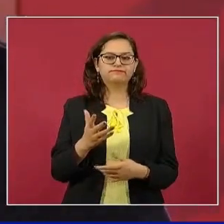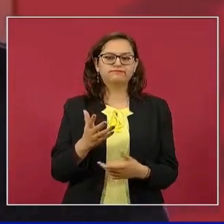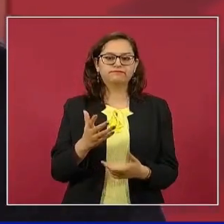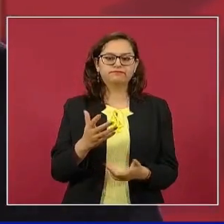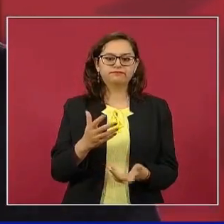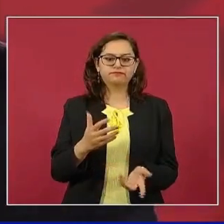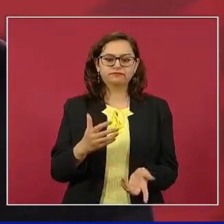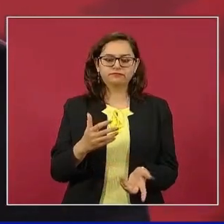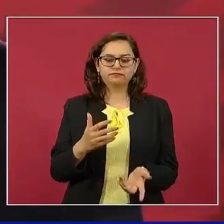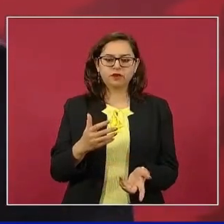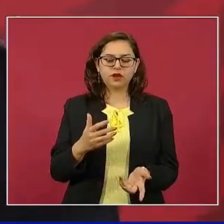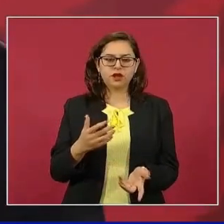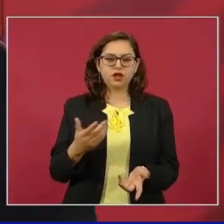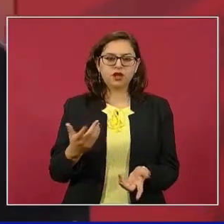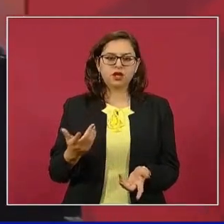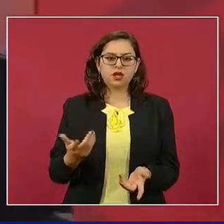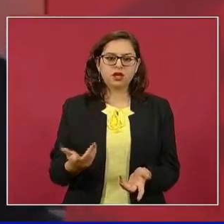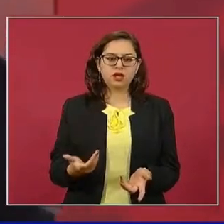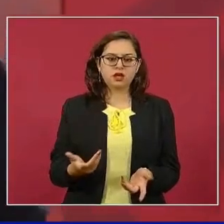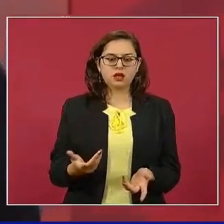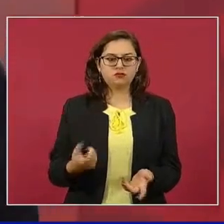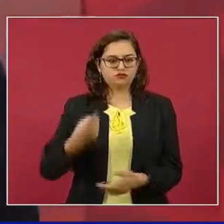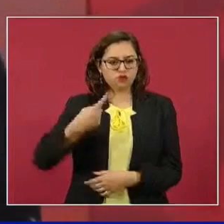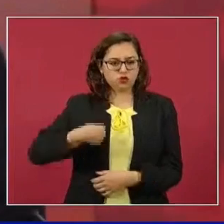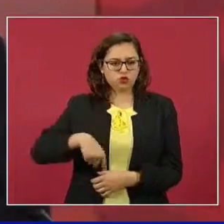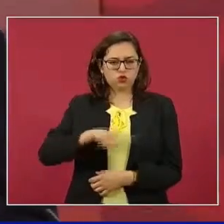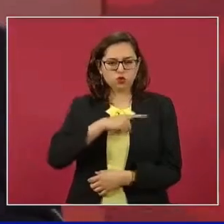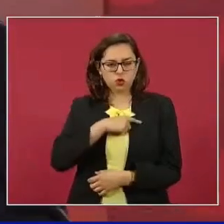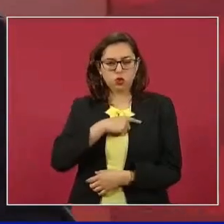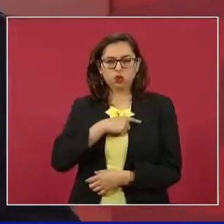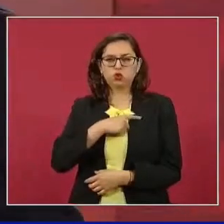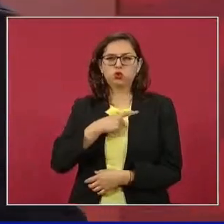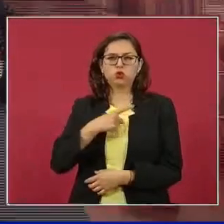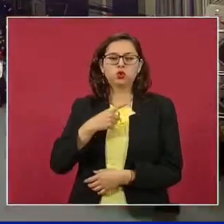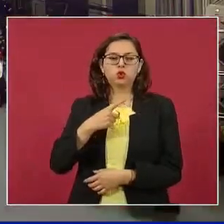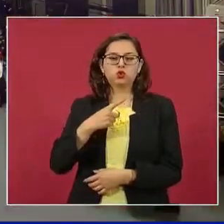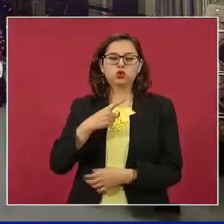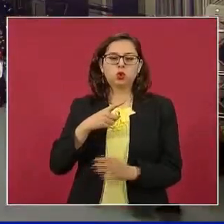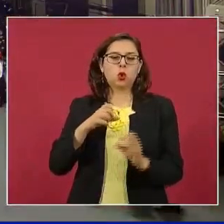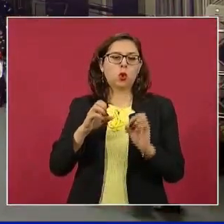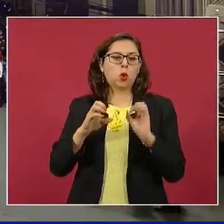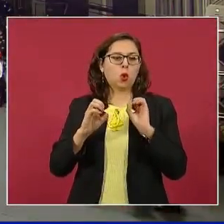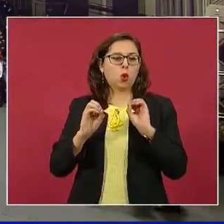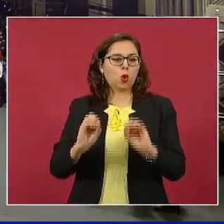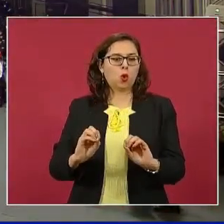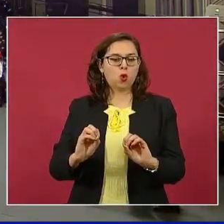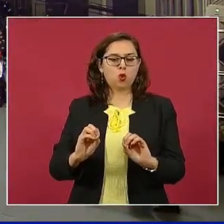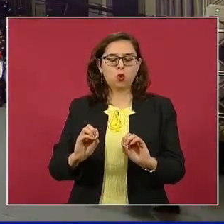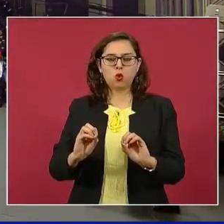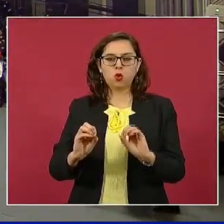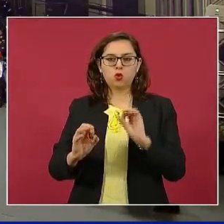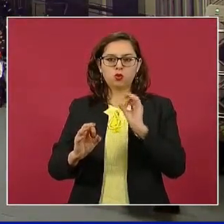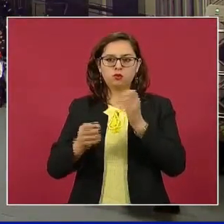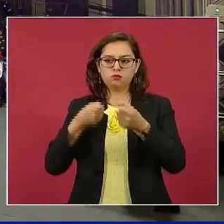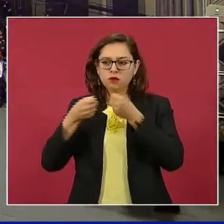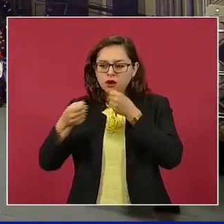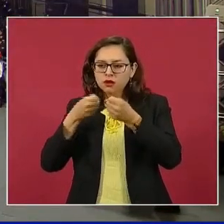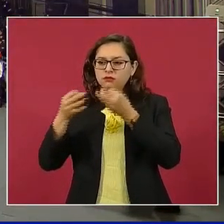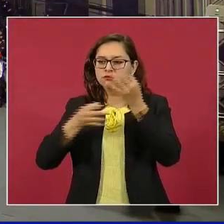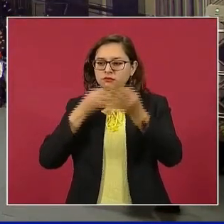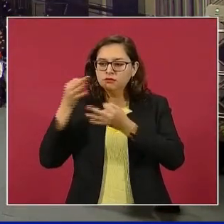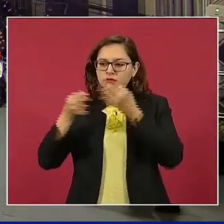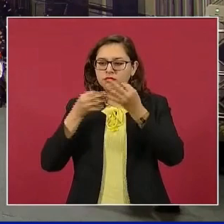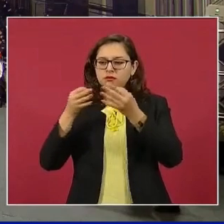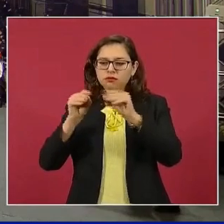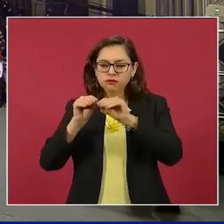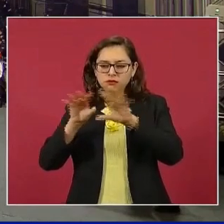para los que estamos aquí o para los de medios de información,